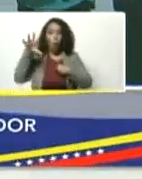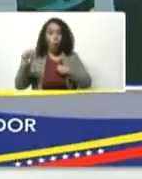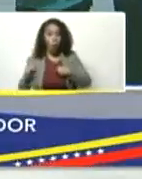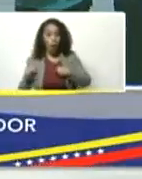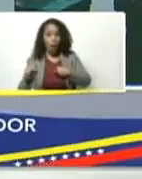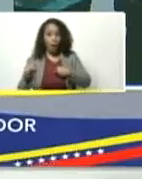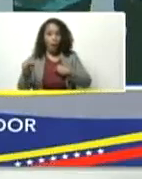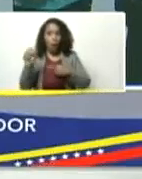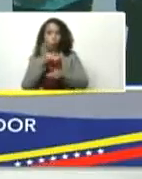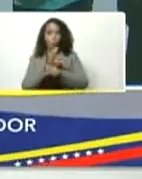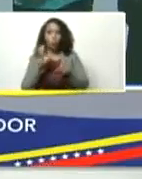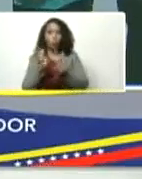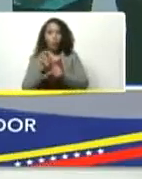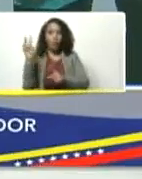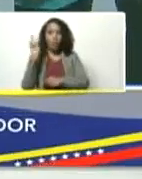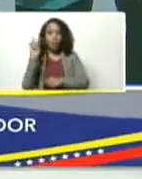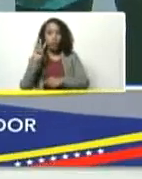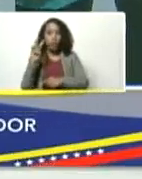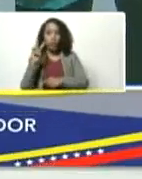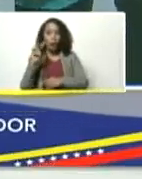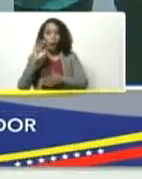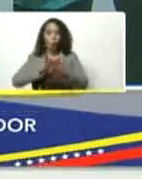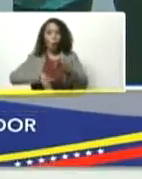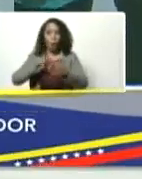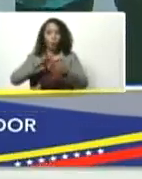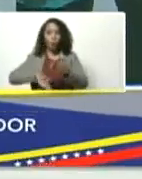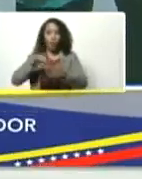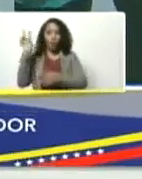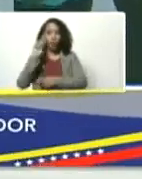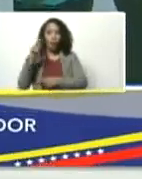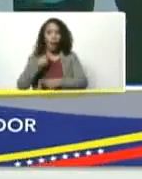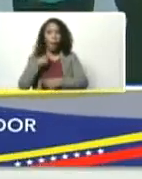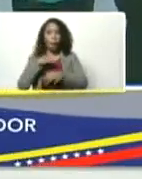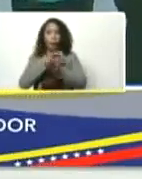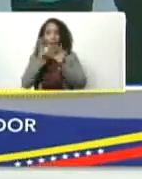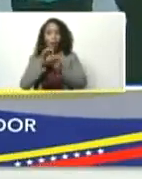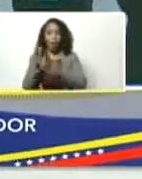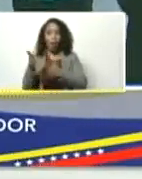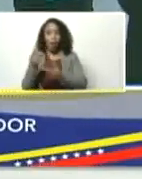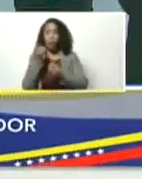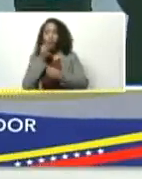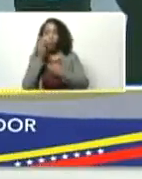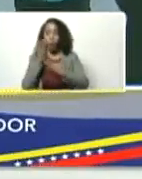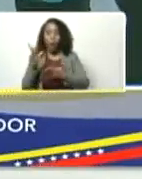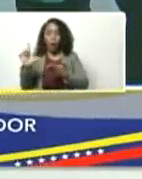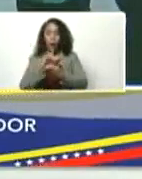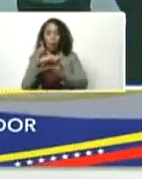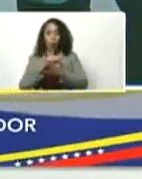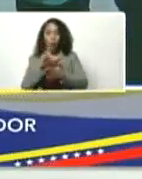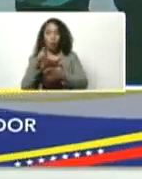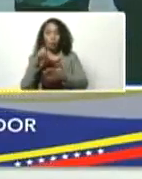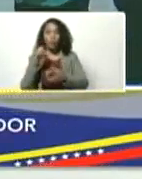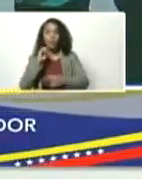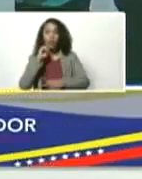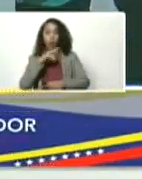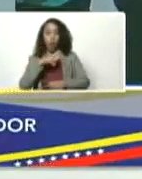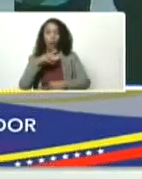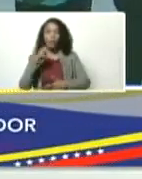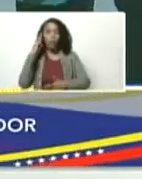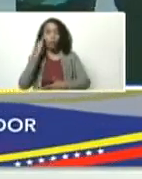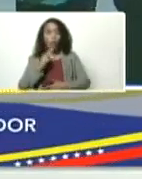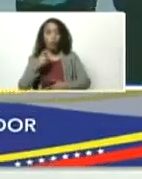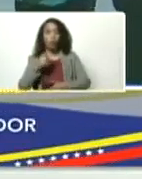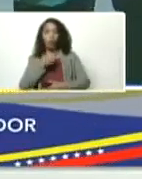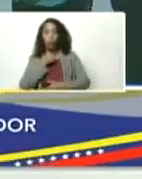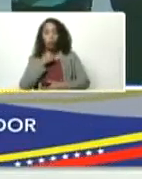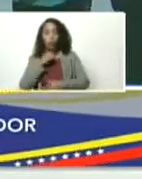artesanos venezolanos, a los pintores venezolanos. A mí me gusta regalar un buen libro de biografía de Bolívar, me gusta